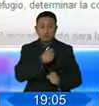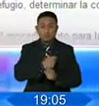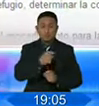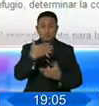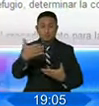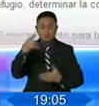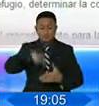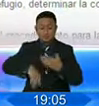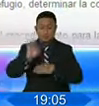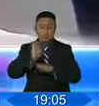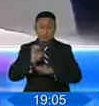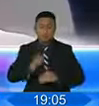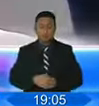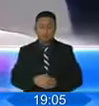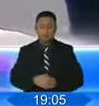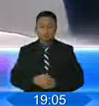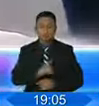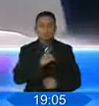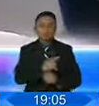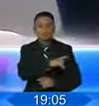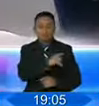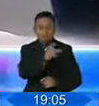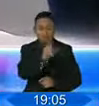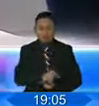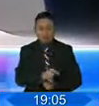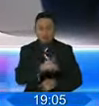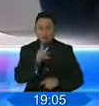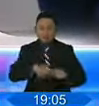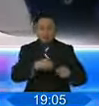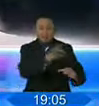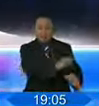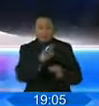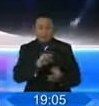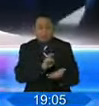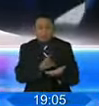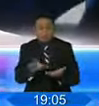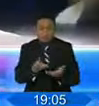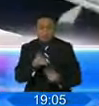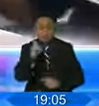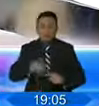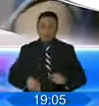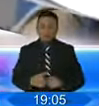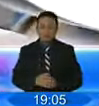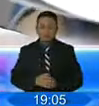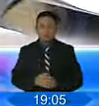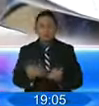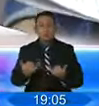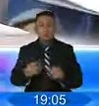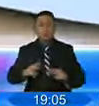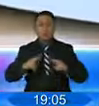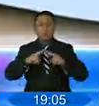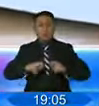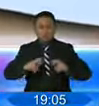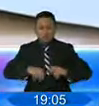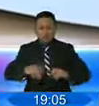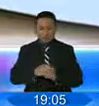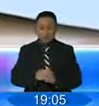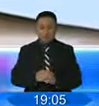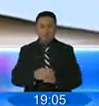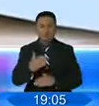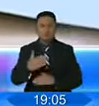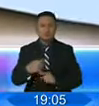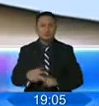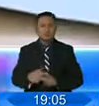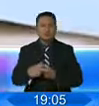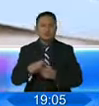el Ecuador, pues con ello, pareja no podía ser deportado ni expulsado de Perú. La investigación de este caso inició tras la denuncia de corrupción